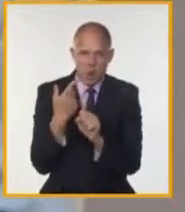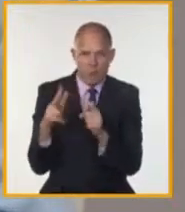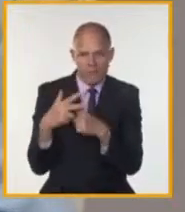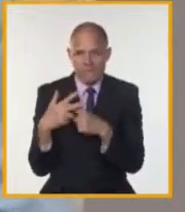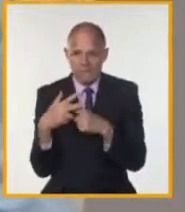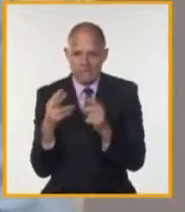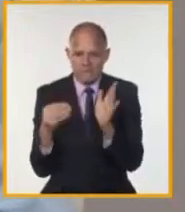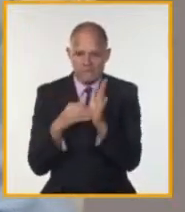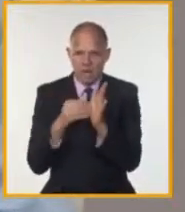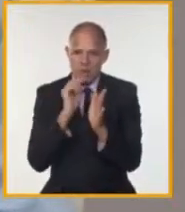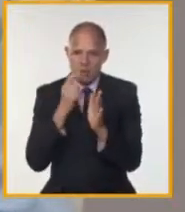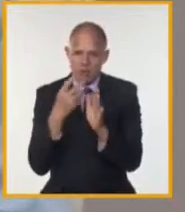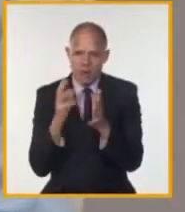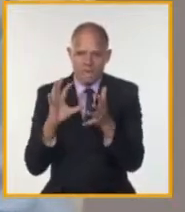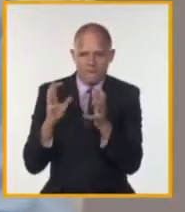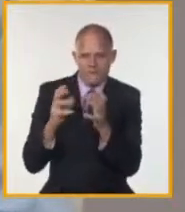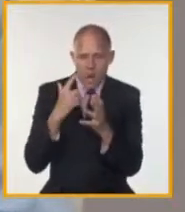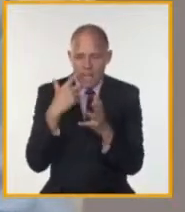alternativas